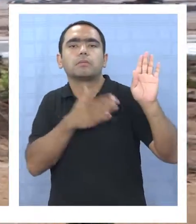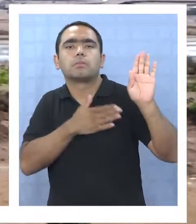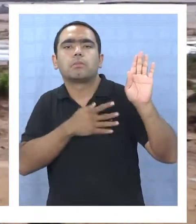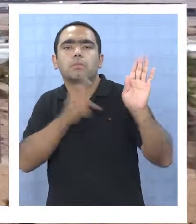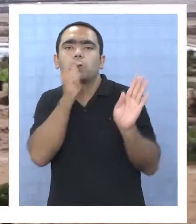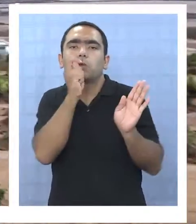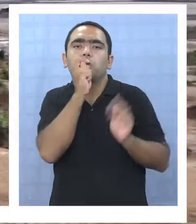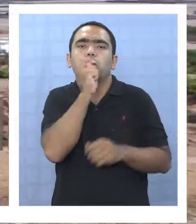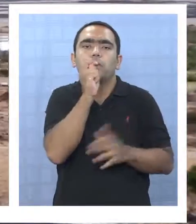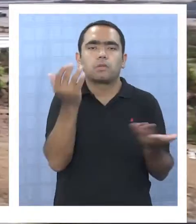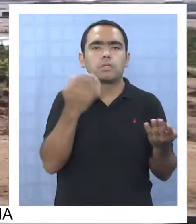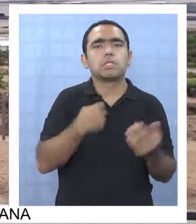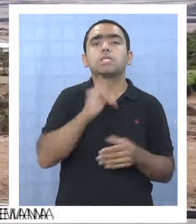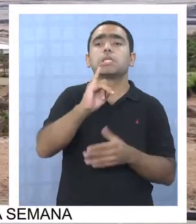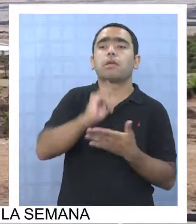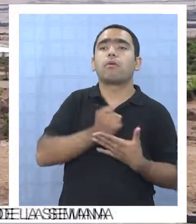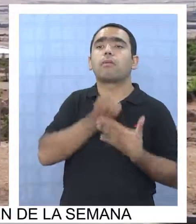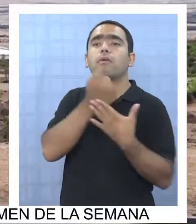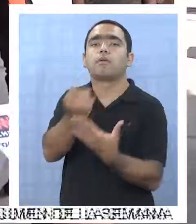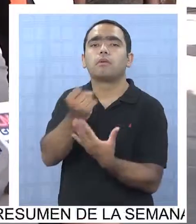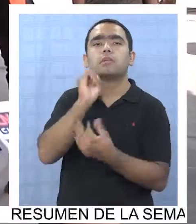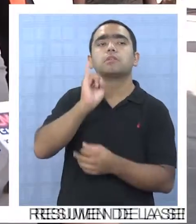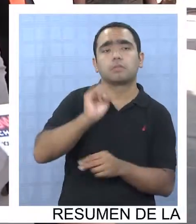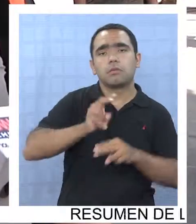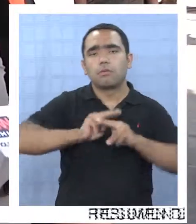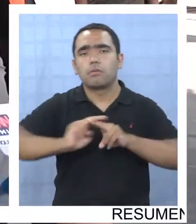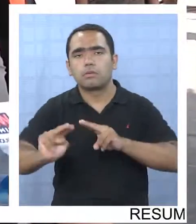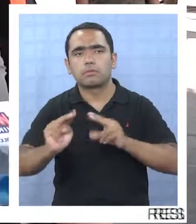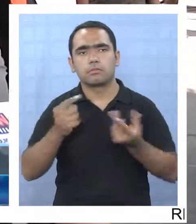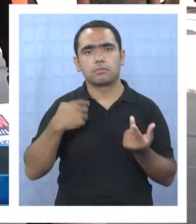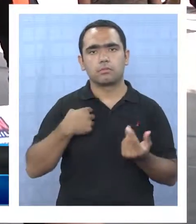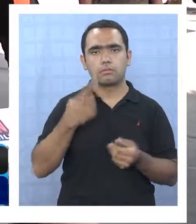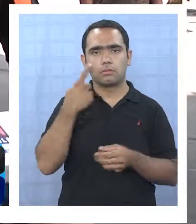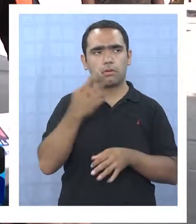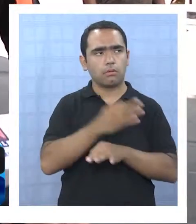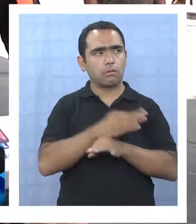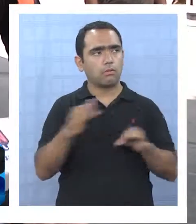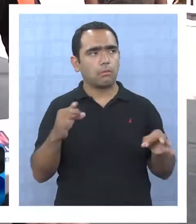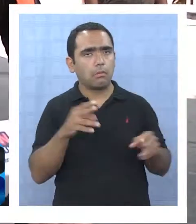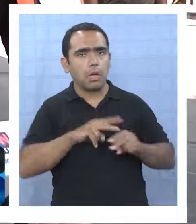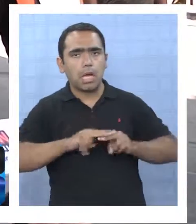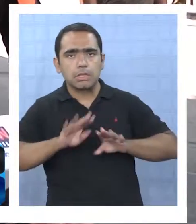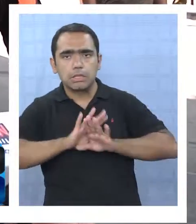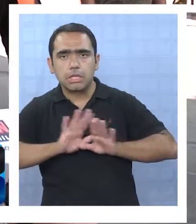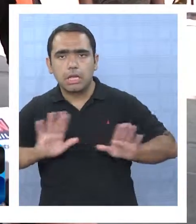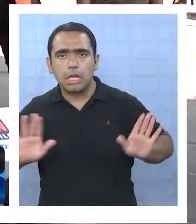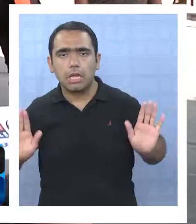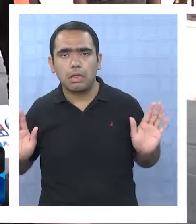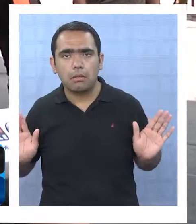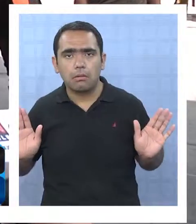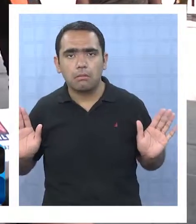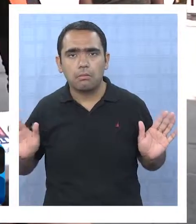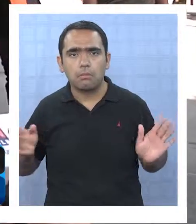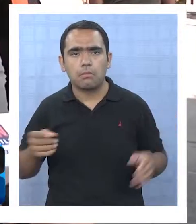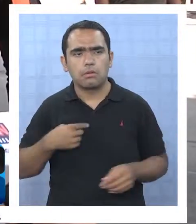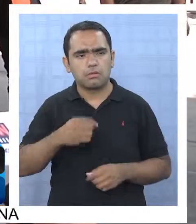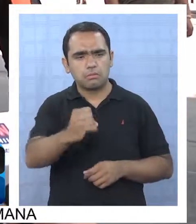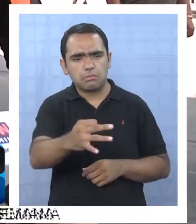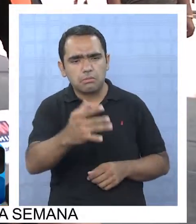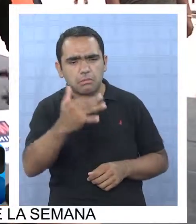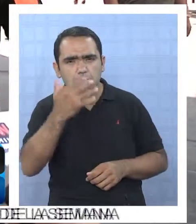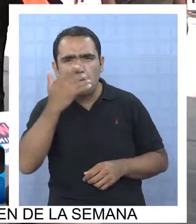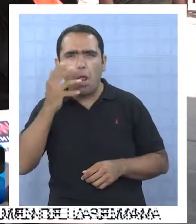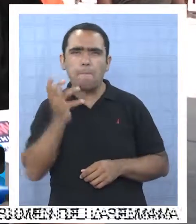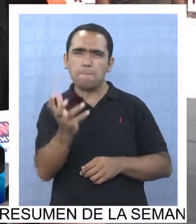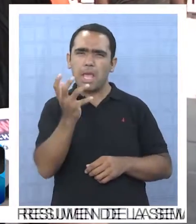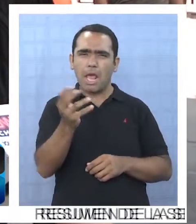sí lo vamos a ayudar, que sí vamos a hacer algo por ustedes, pero resulta que hasta el momento todavía seguimos ahí mismo, con el olor a mierda, porque ya no se puede